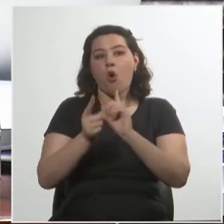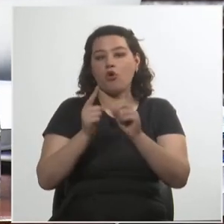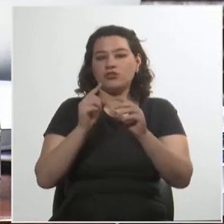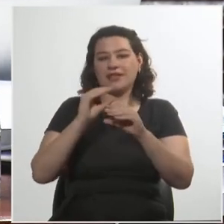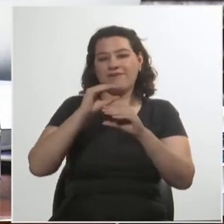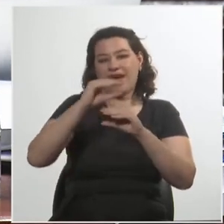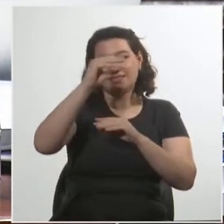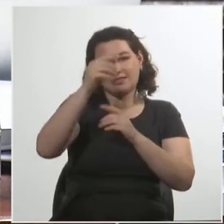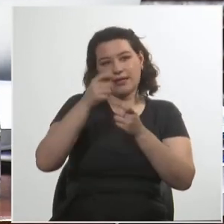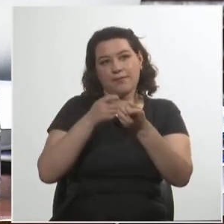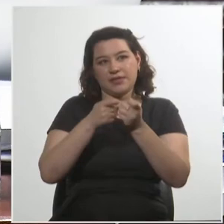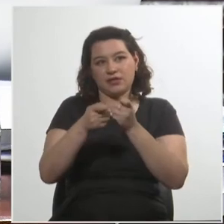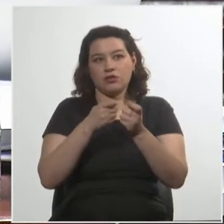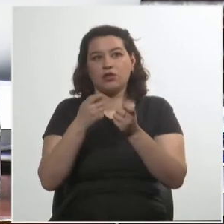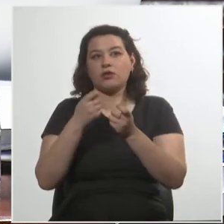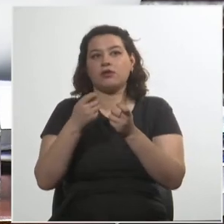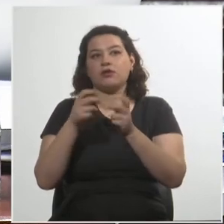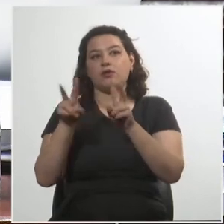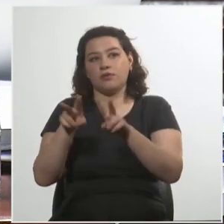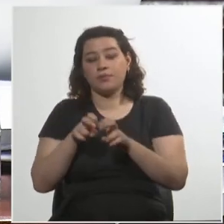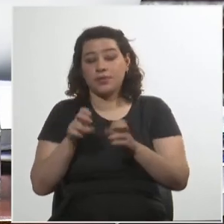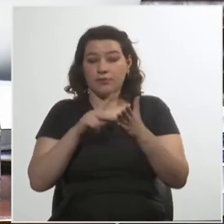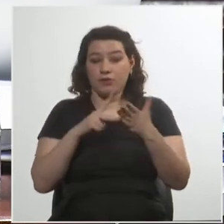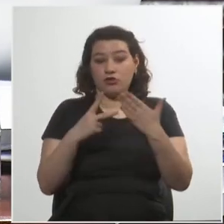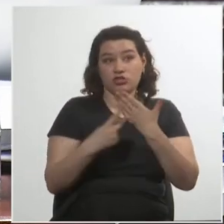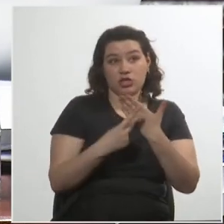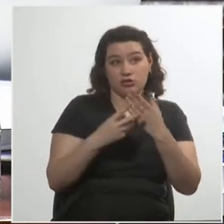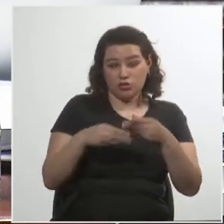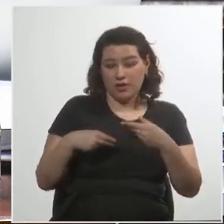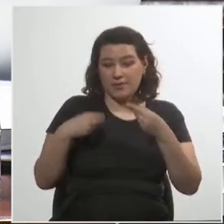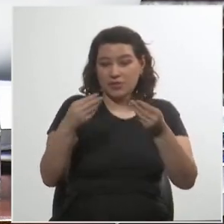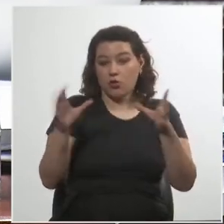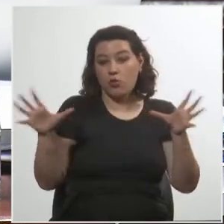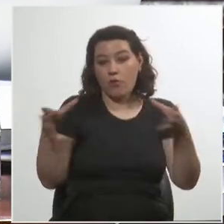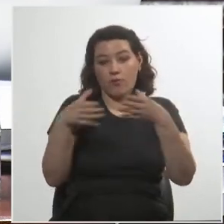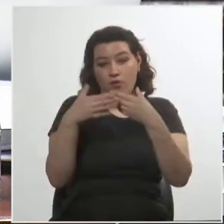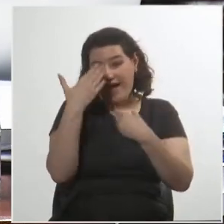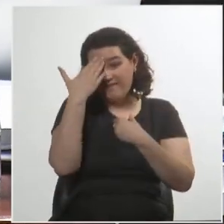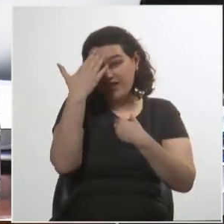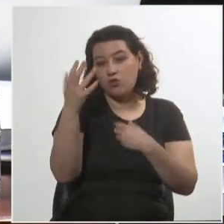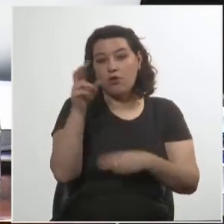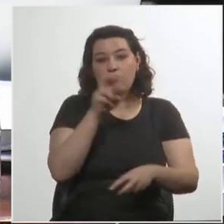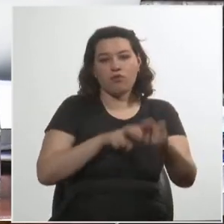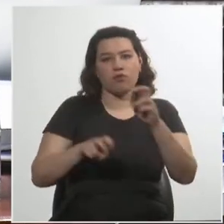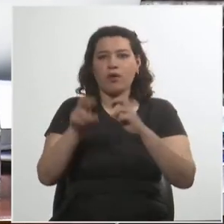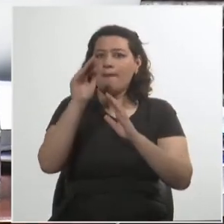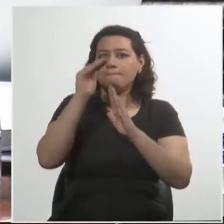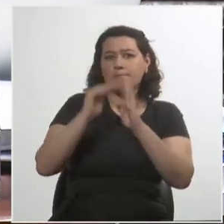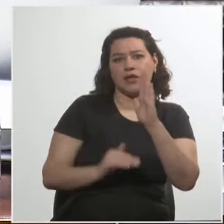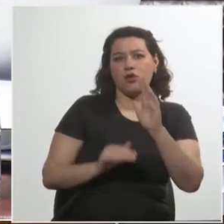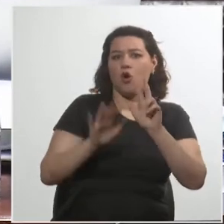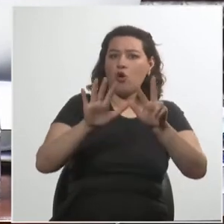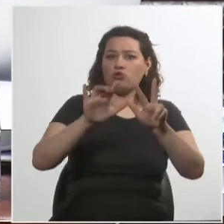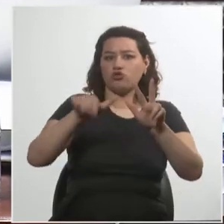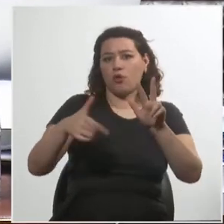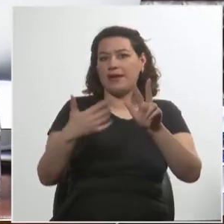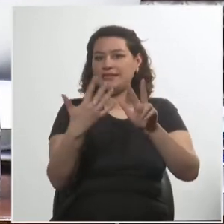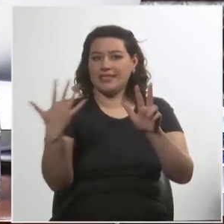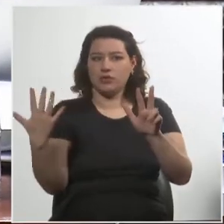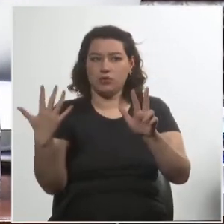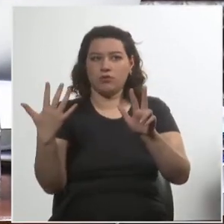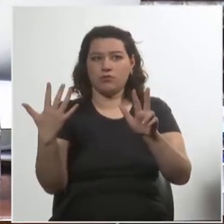de prestaciones y contribuciones el proyecto que presentó Cabildo pretendía mucho menos ocho con